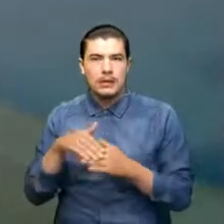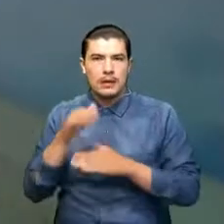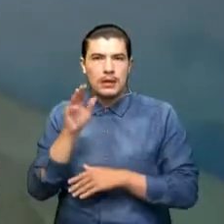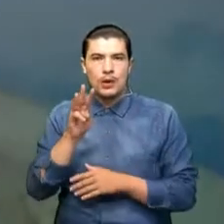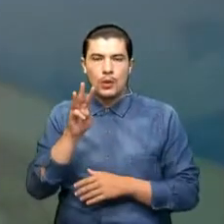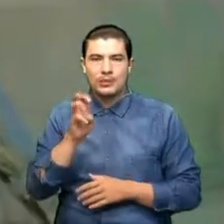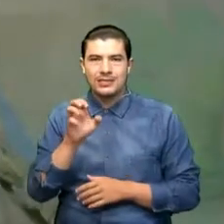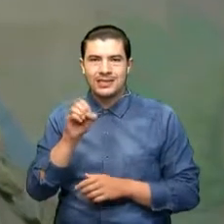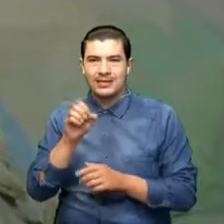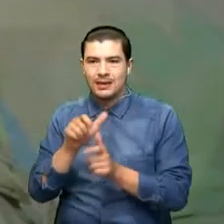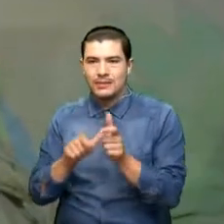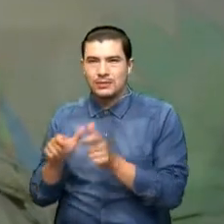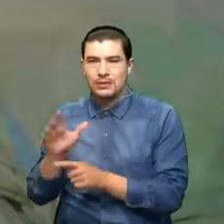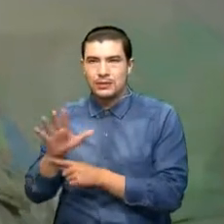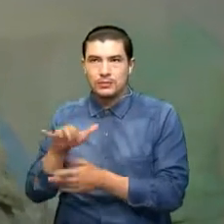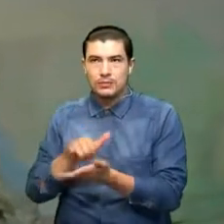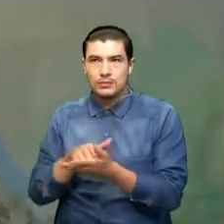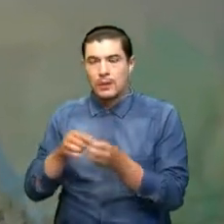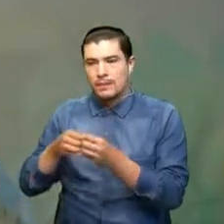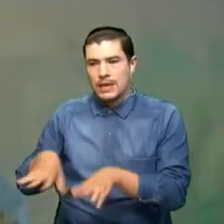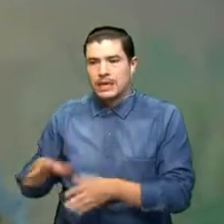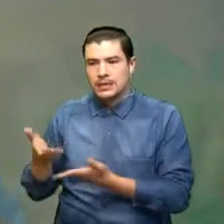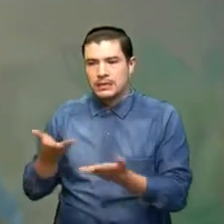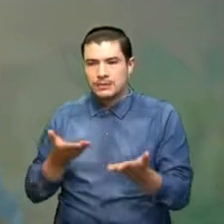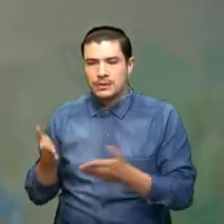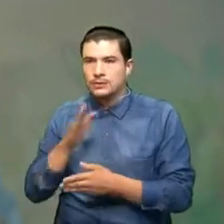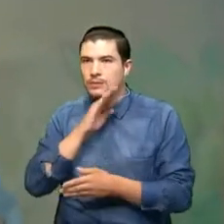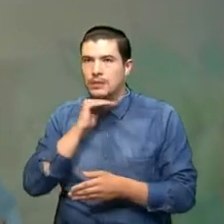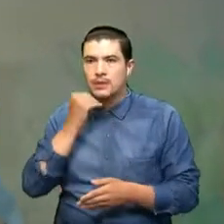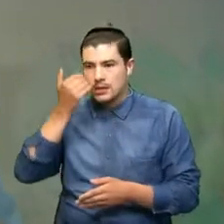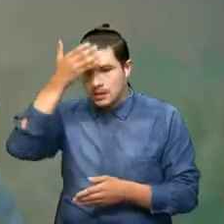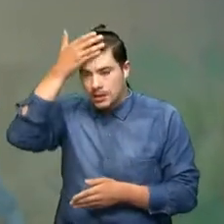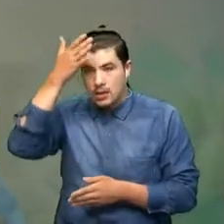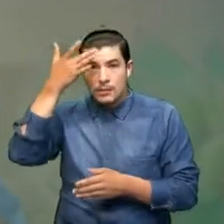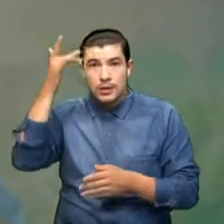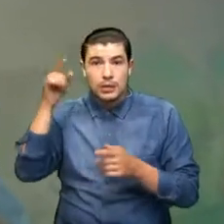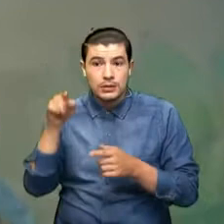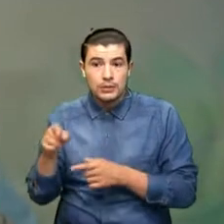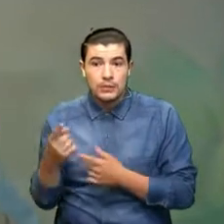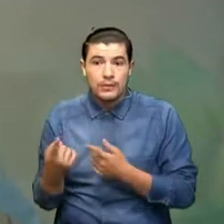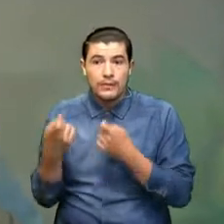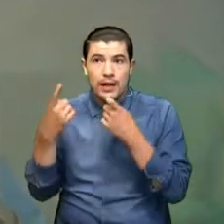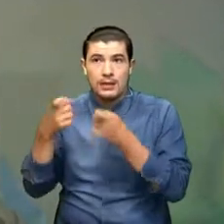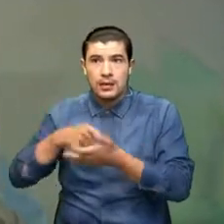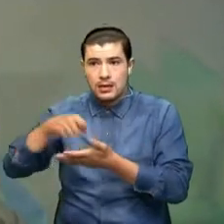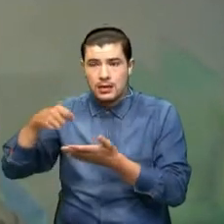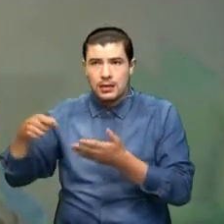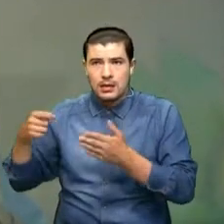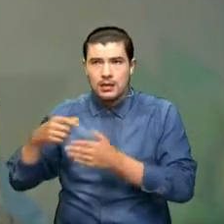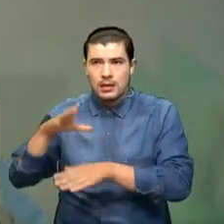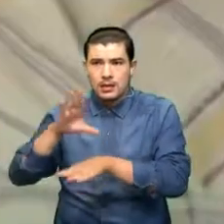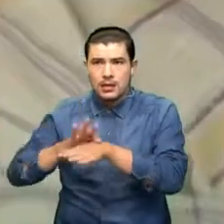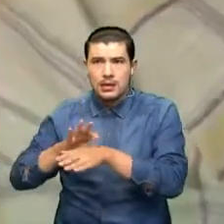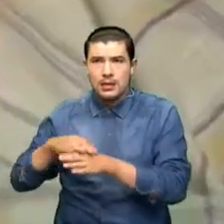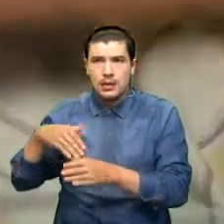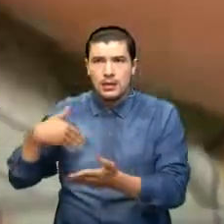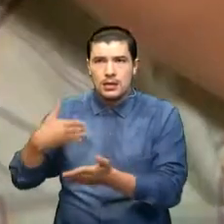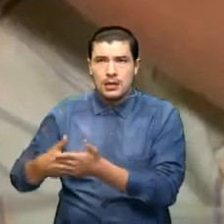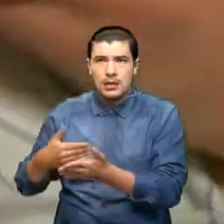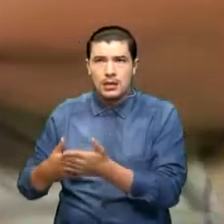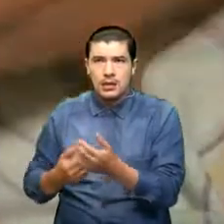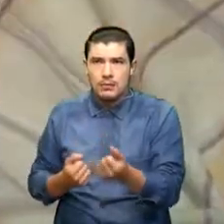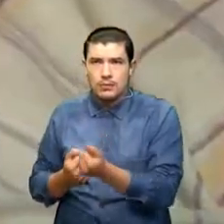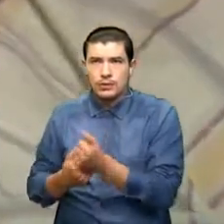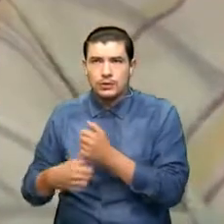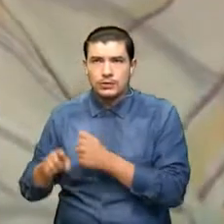paciente de la epe s medidas que perderían el servicio de enfermería por una supuesta ausencia de criterios clínicos que sustenten la necesidad del